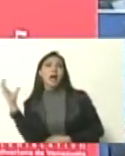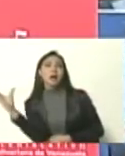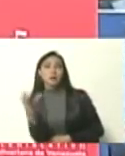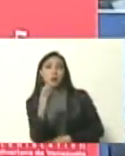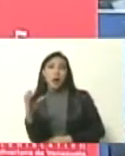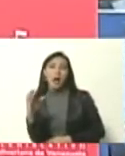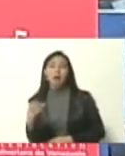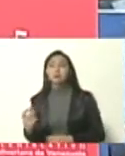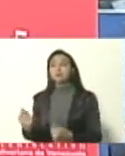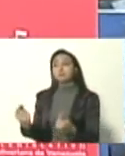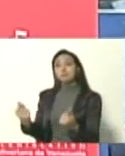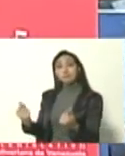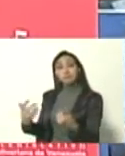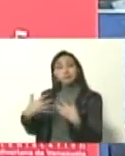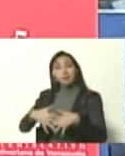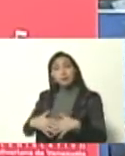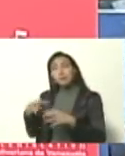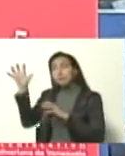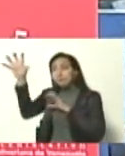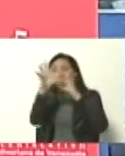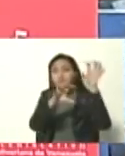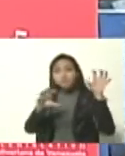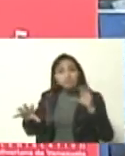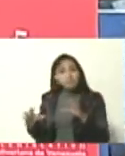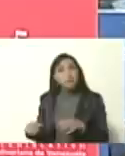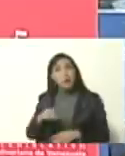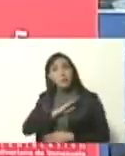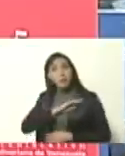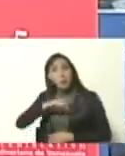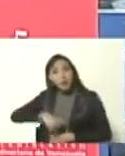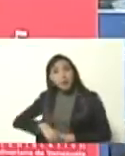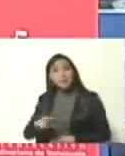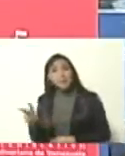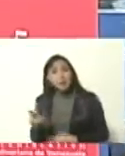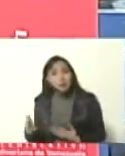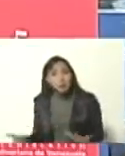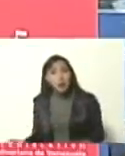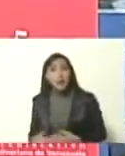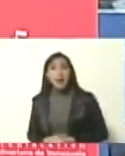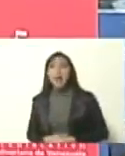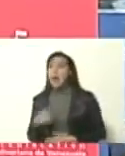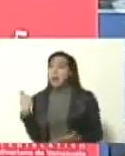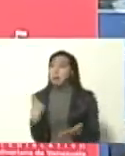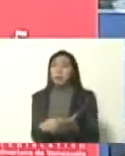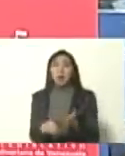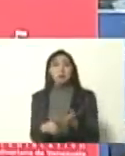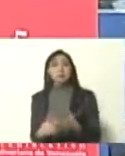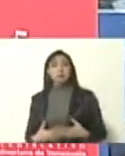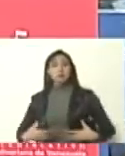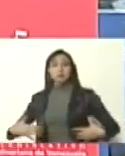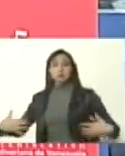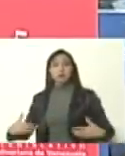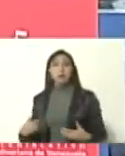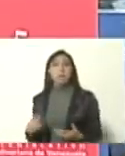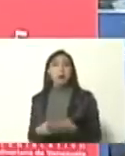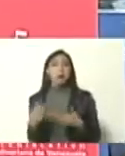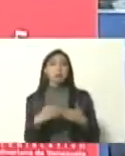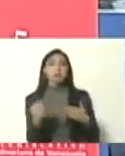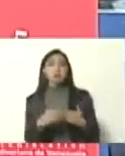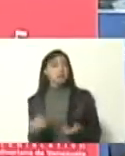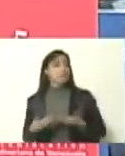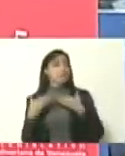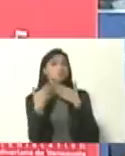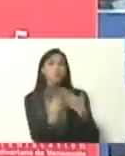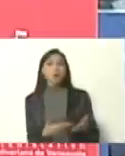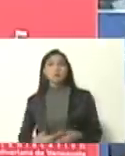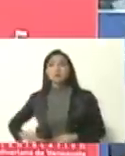Monómeros, con aviones privados de Monómeros, con hoteles pagados por la empresa Monómeros, que la quebraron, que la quebró Juan Guaidó,